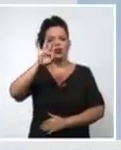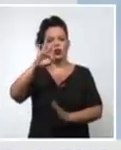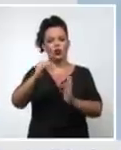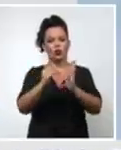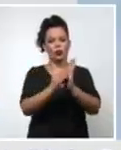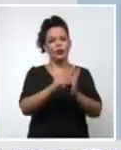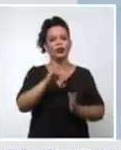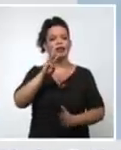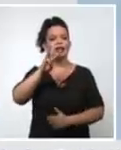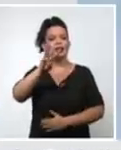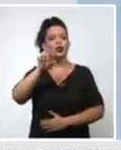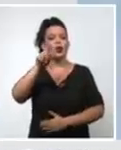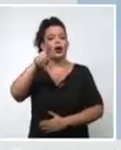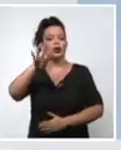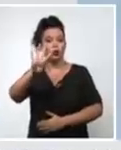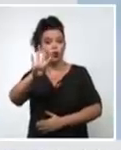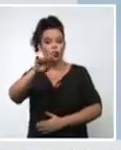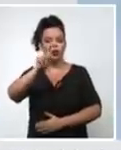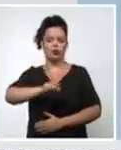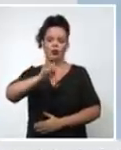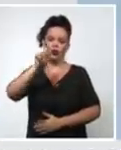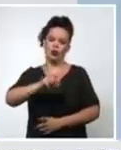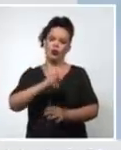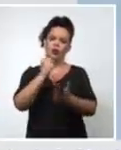9.338.314 casos confirmados.